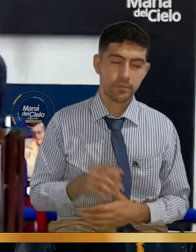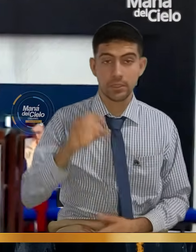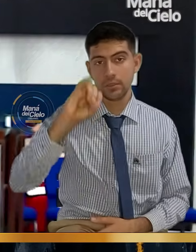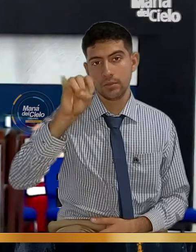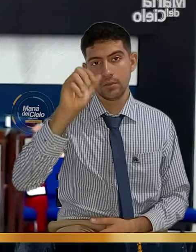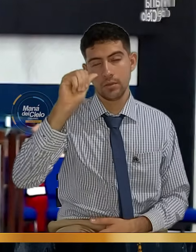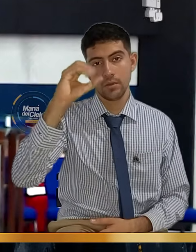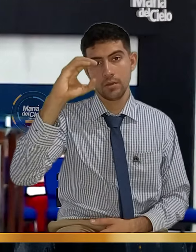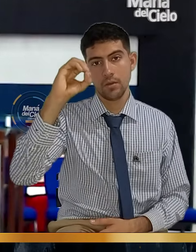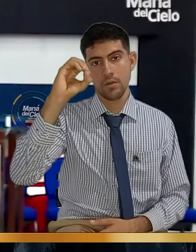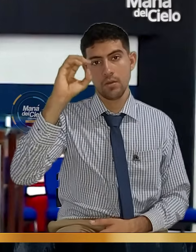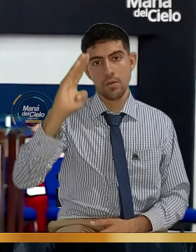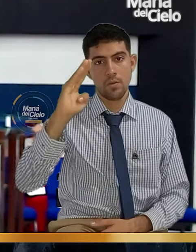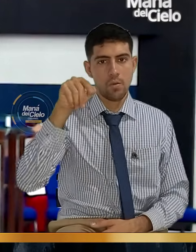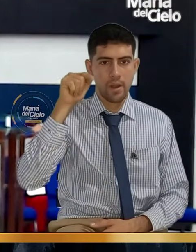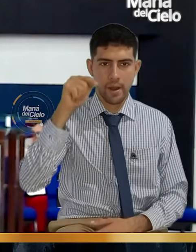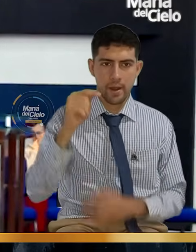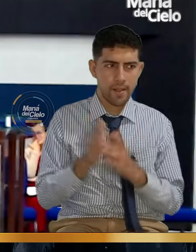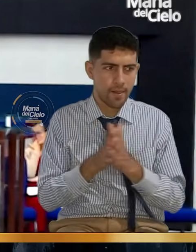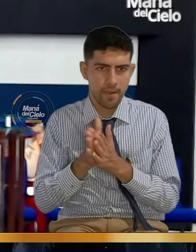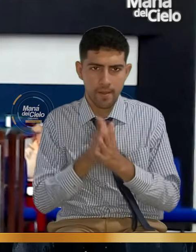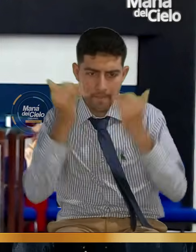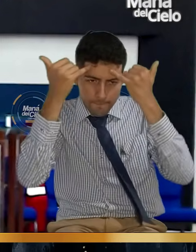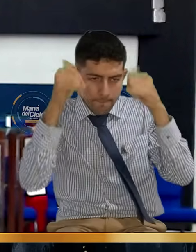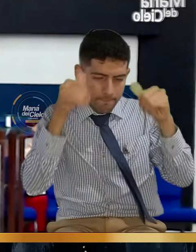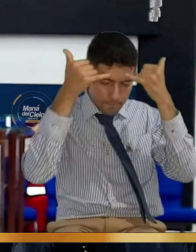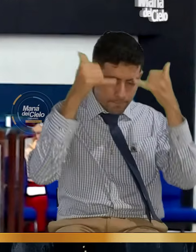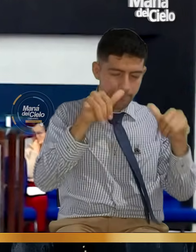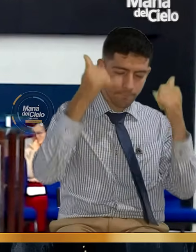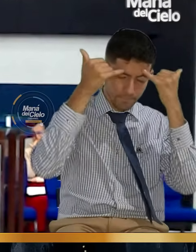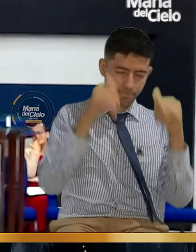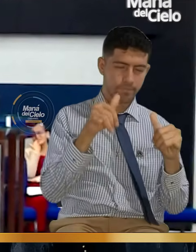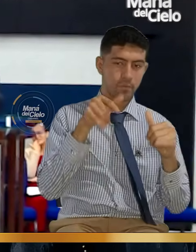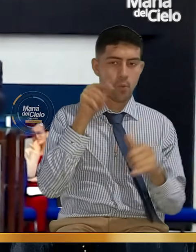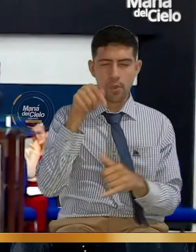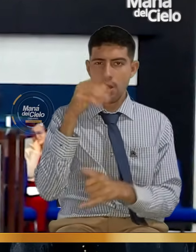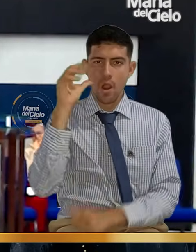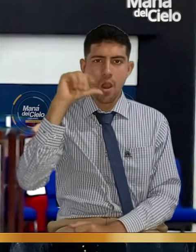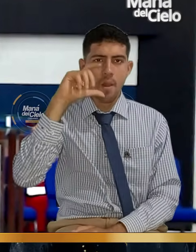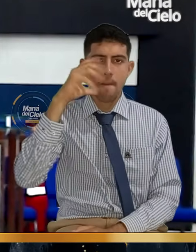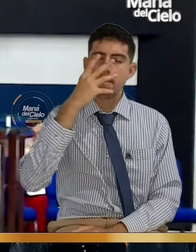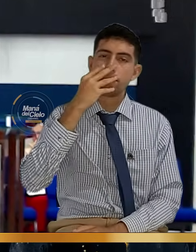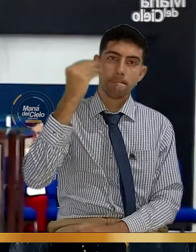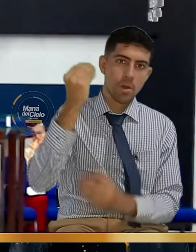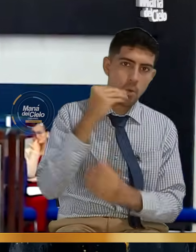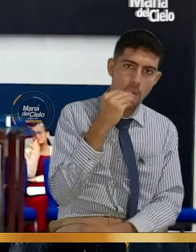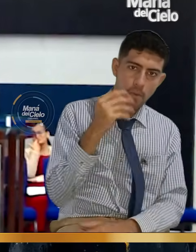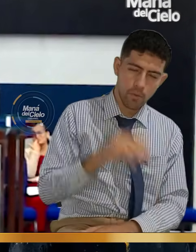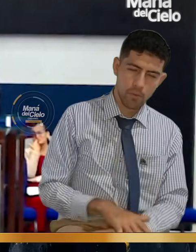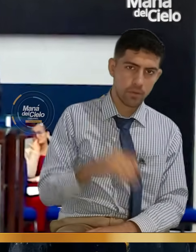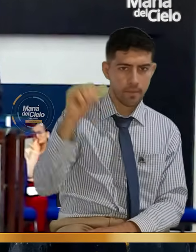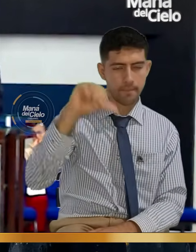yo quiero servir, yo quiero evangelizar, yo quiero servir a Dios, yo quiero honrar a Dios, yo quiero alabar a Dios.